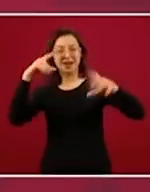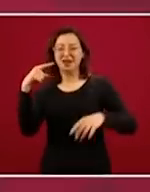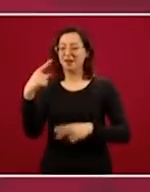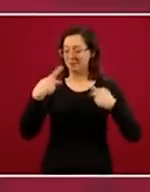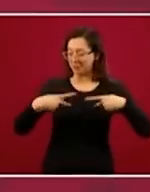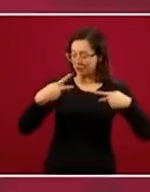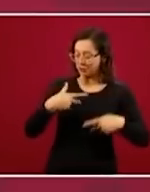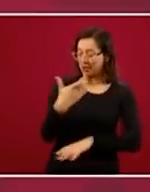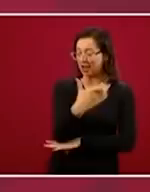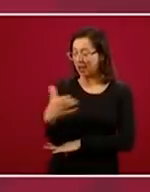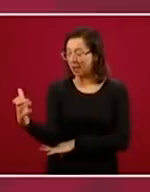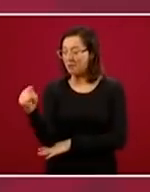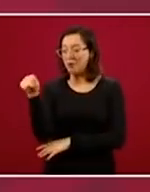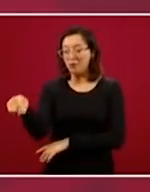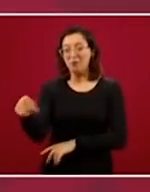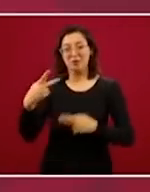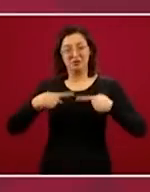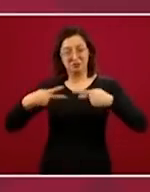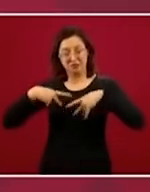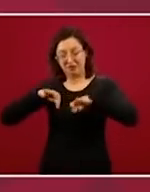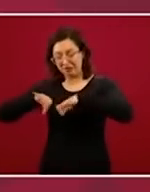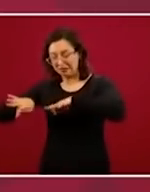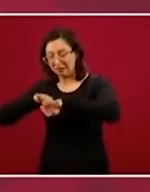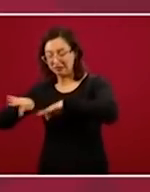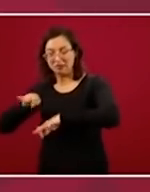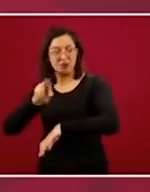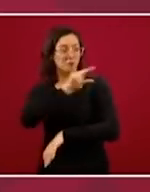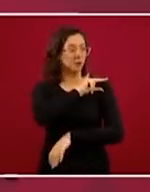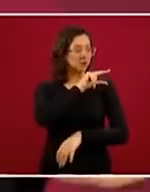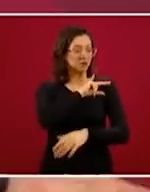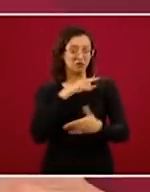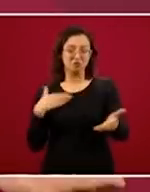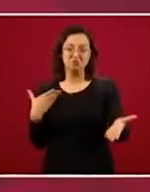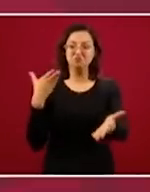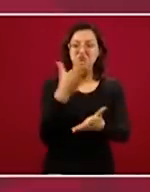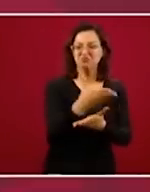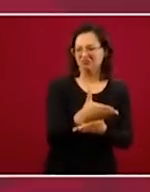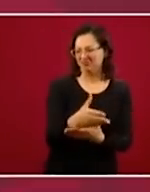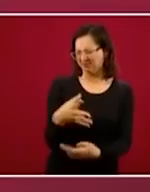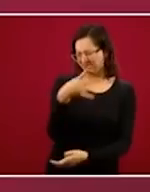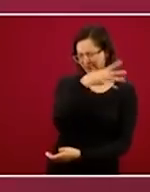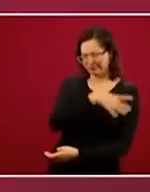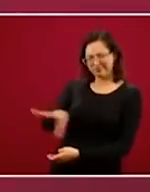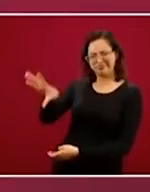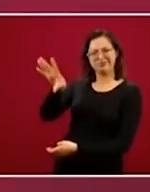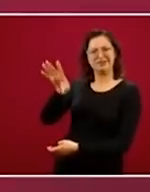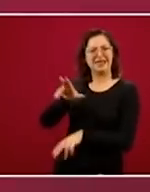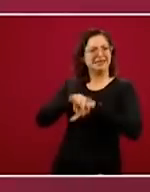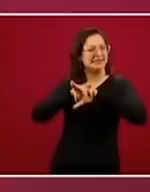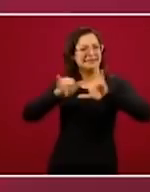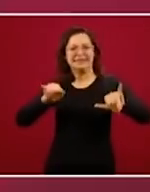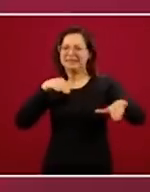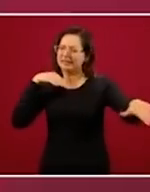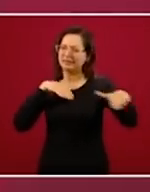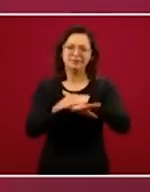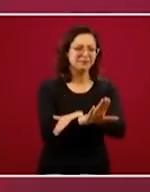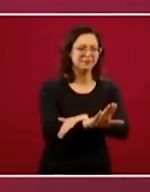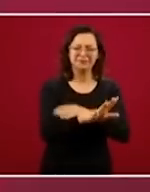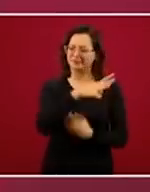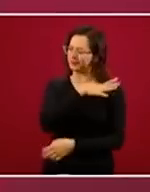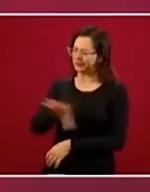que va a un hospital privado bueno ni lo reciben y